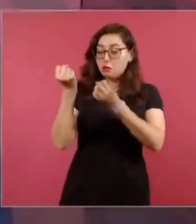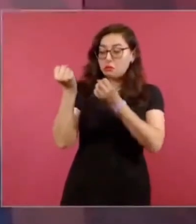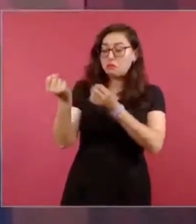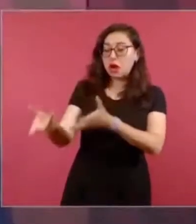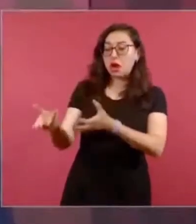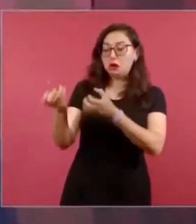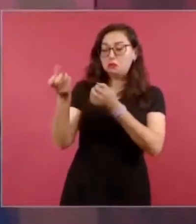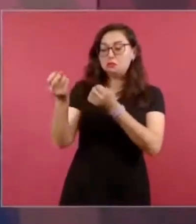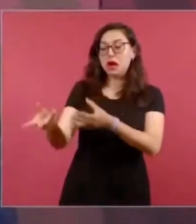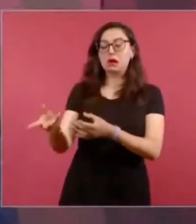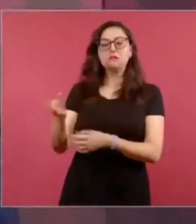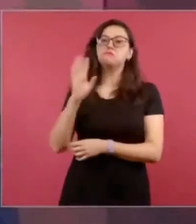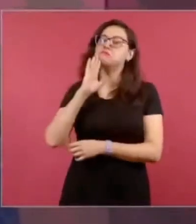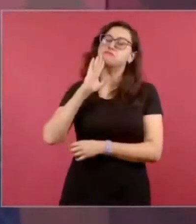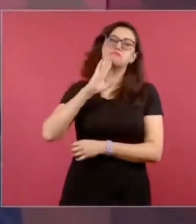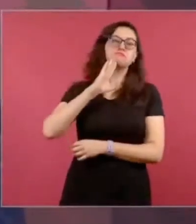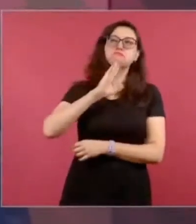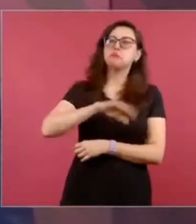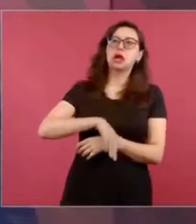enseñar a pescar